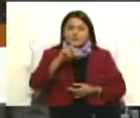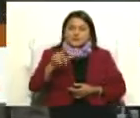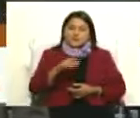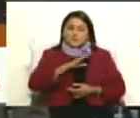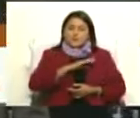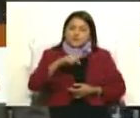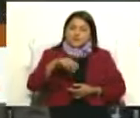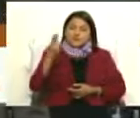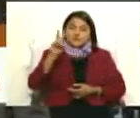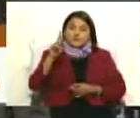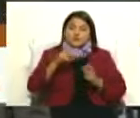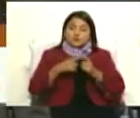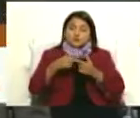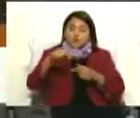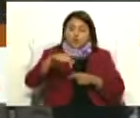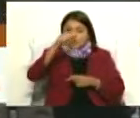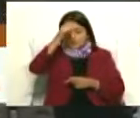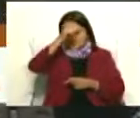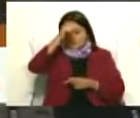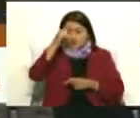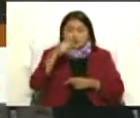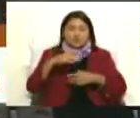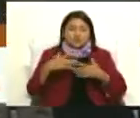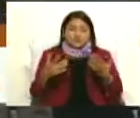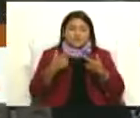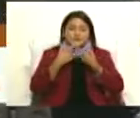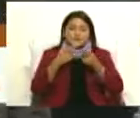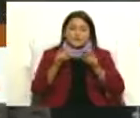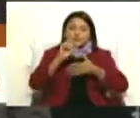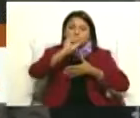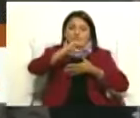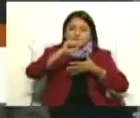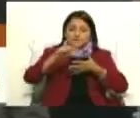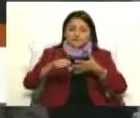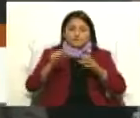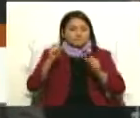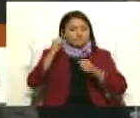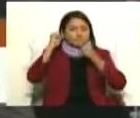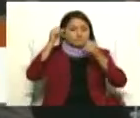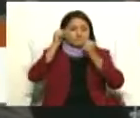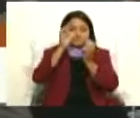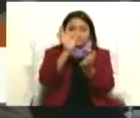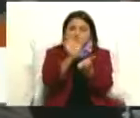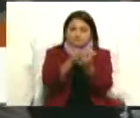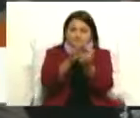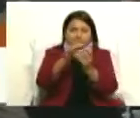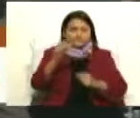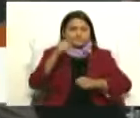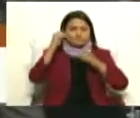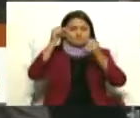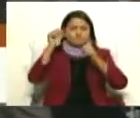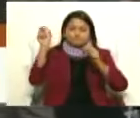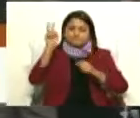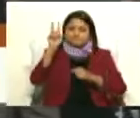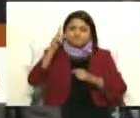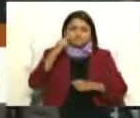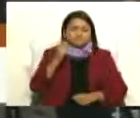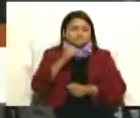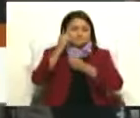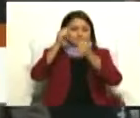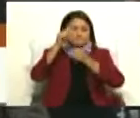este domingo diremos 5 veces. Sí. ¡Viva Nueva Esparta! ¡Viva Venezuela! ¡Vivan